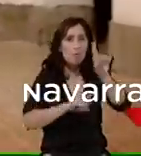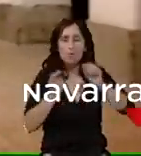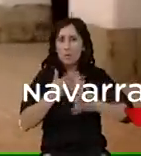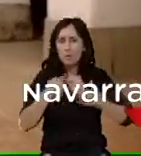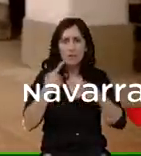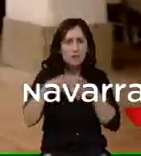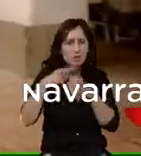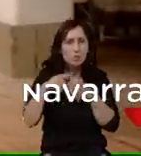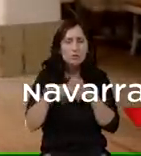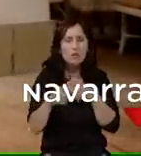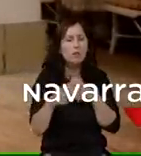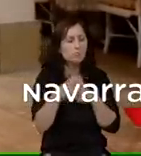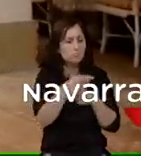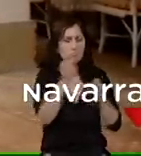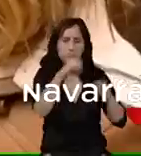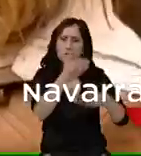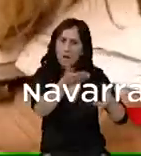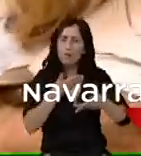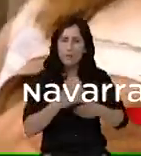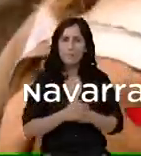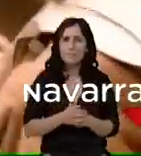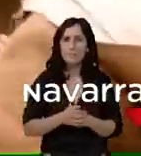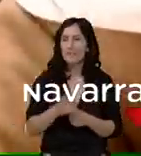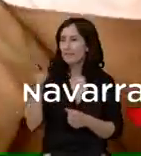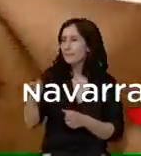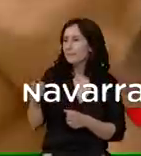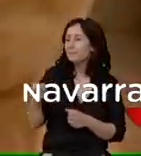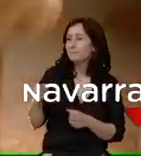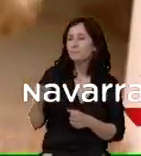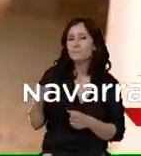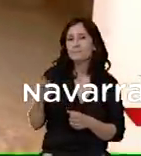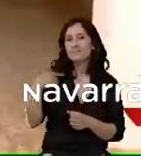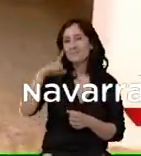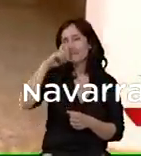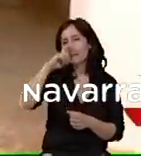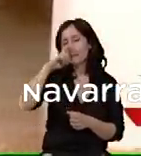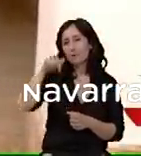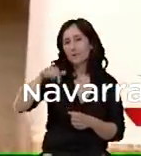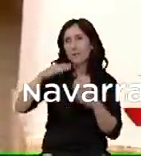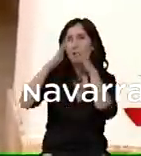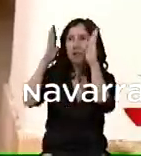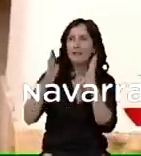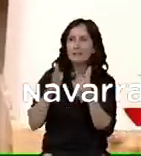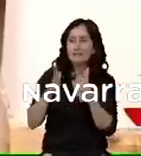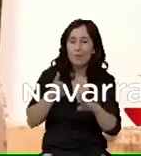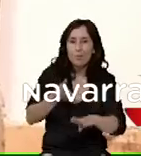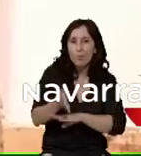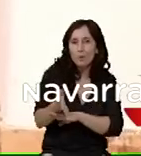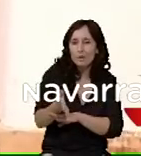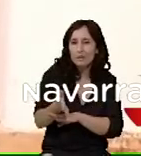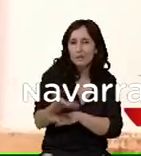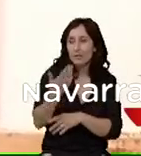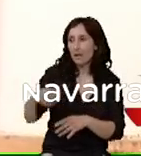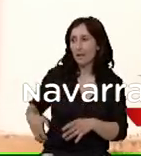tengas, dispuestos a echarte una mano. Vamos. Cuando entraste, ¿te acuerdas de cómo era esta casa? No sé si las marquesas